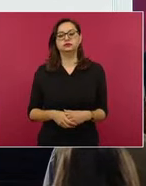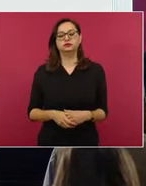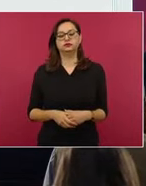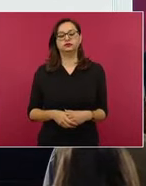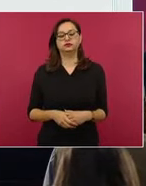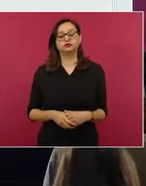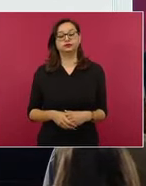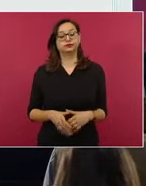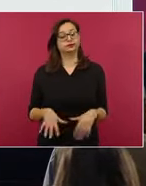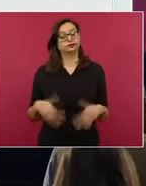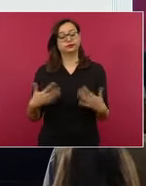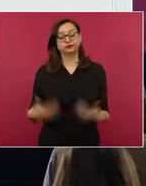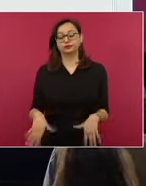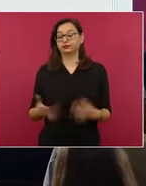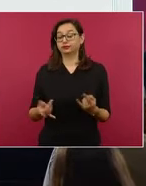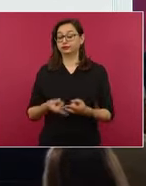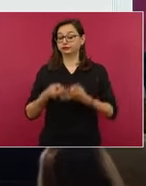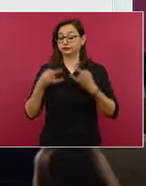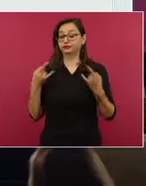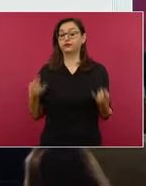todo esto es historia.